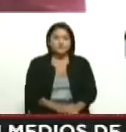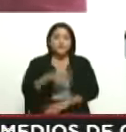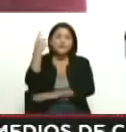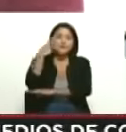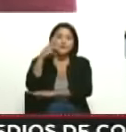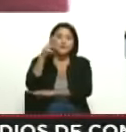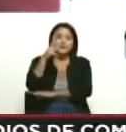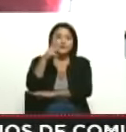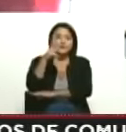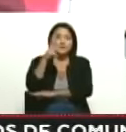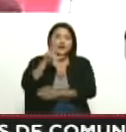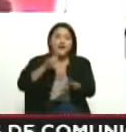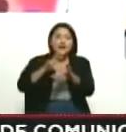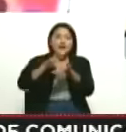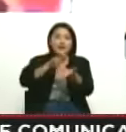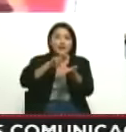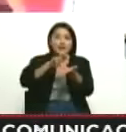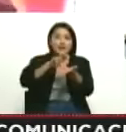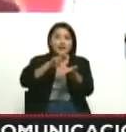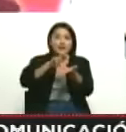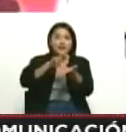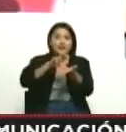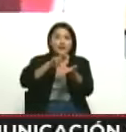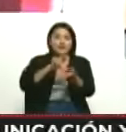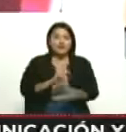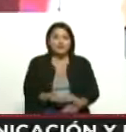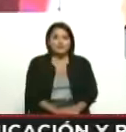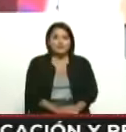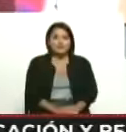Parroquia La Candelaria.